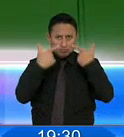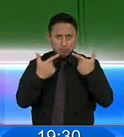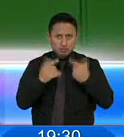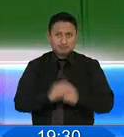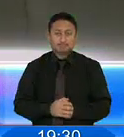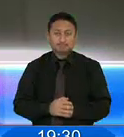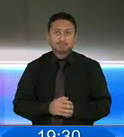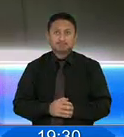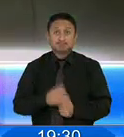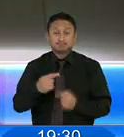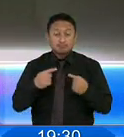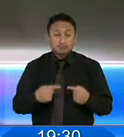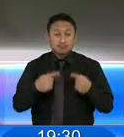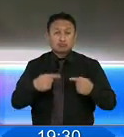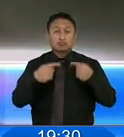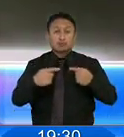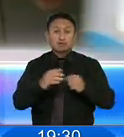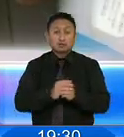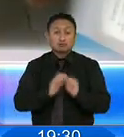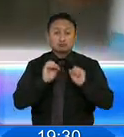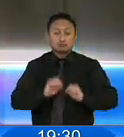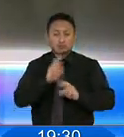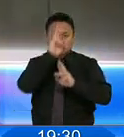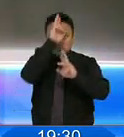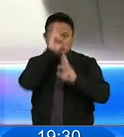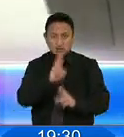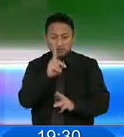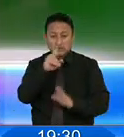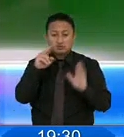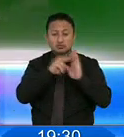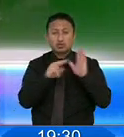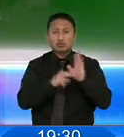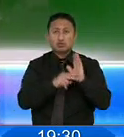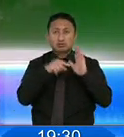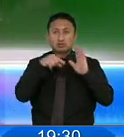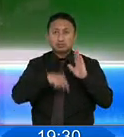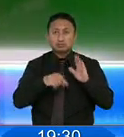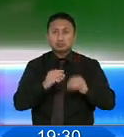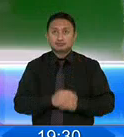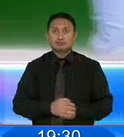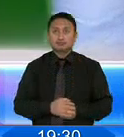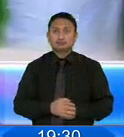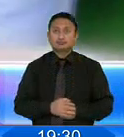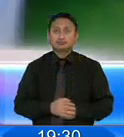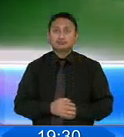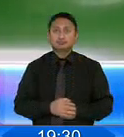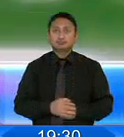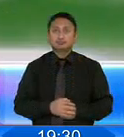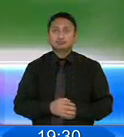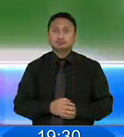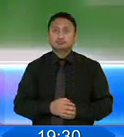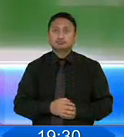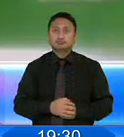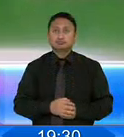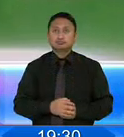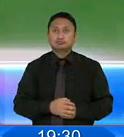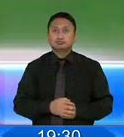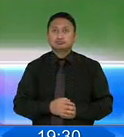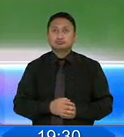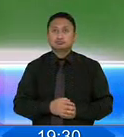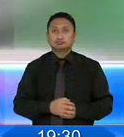acciones constantemente, haciendo respetar las medidas aplicadas en este tiempo de pandemia. De su parte,